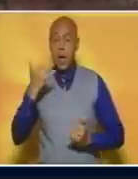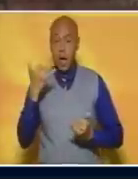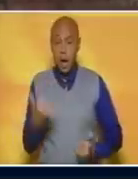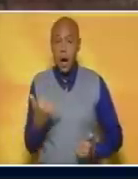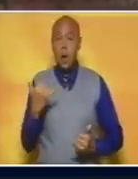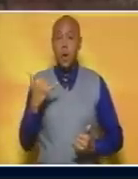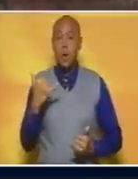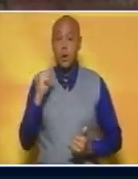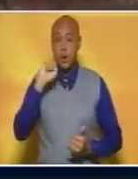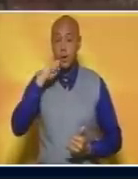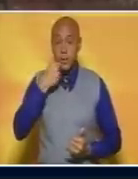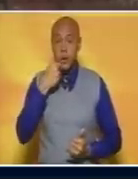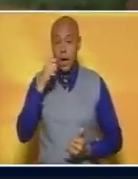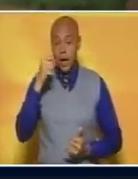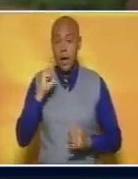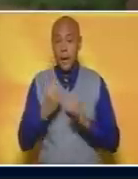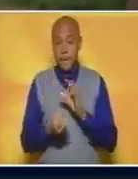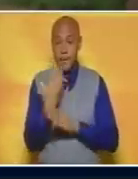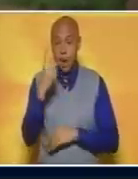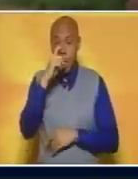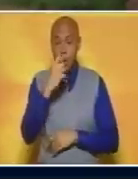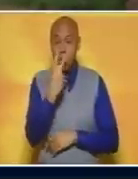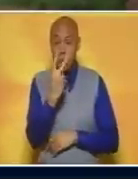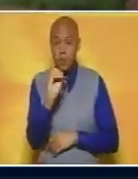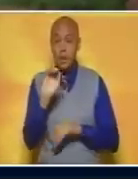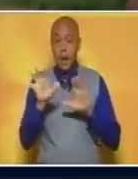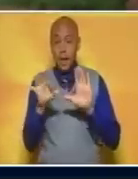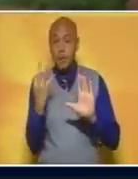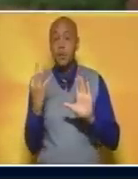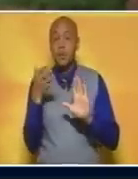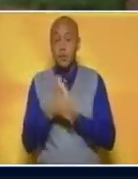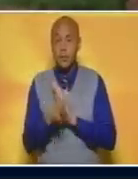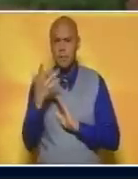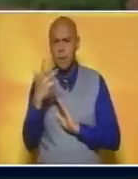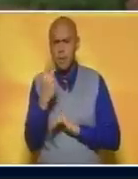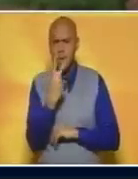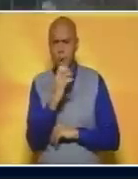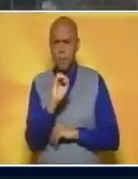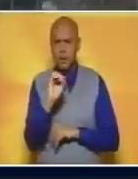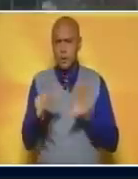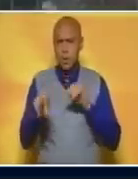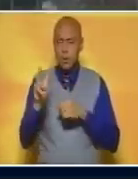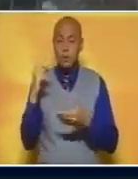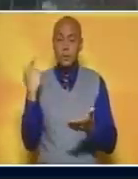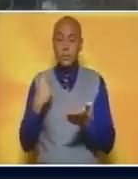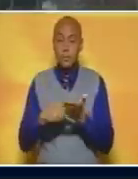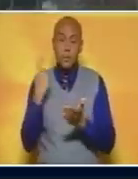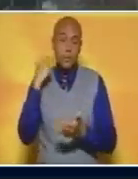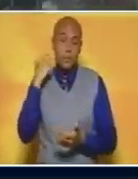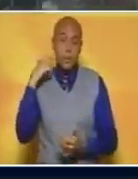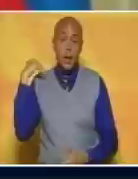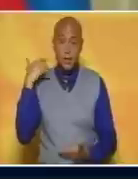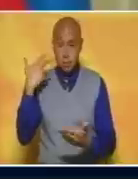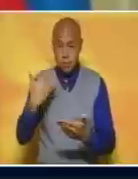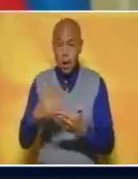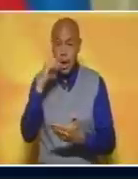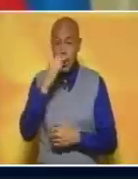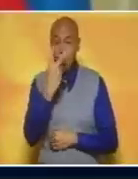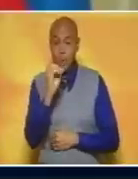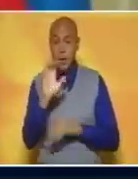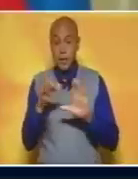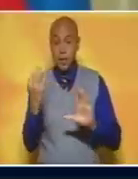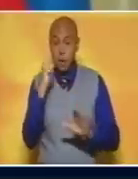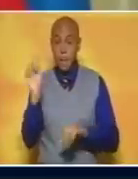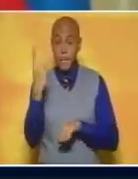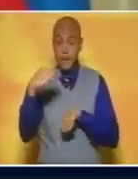gobierno en mayo de 2018, aunque ya habría ejercido este puesto entre 2012 y a principios de 2018. La labor del primer